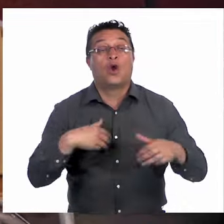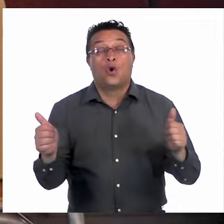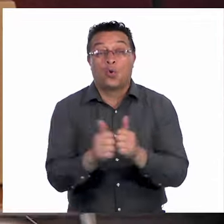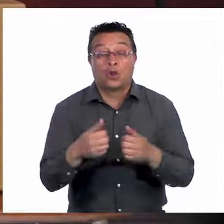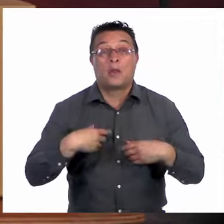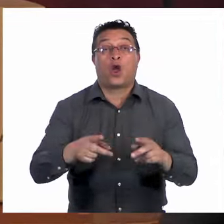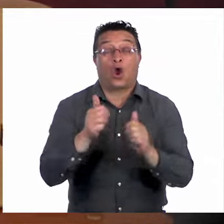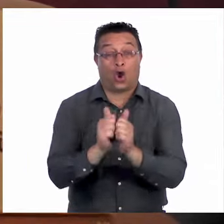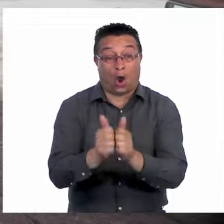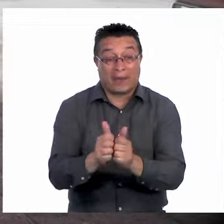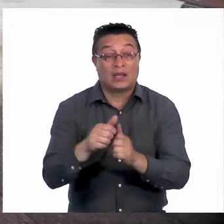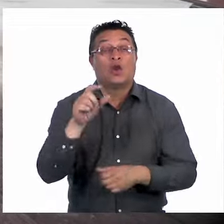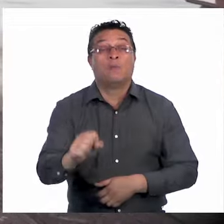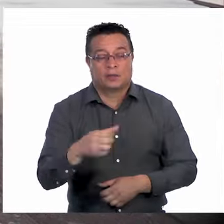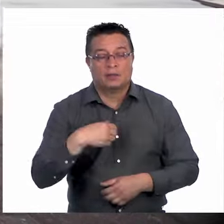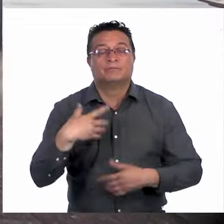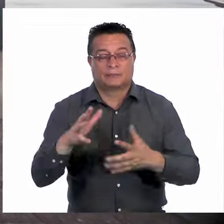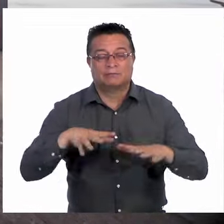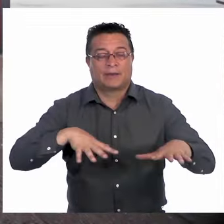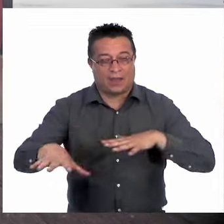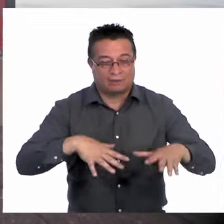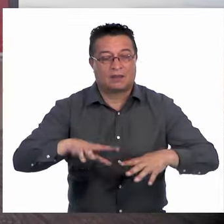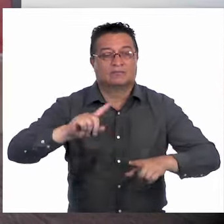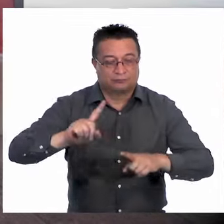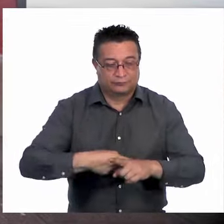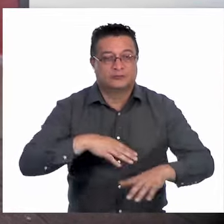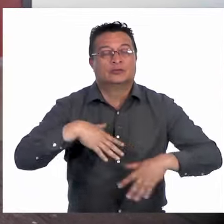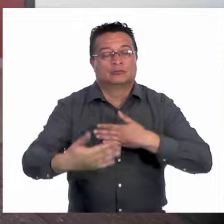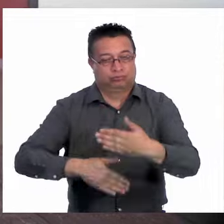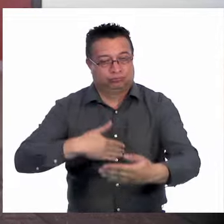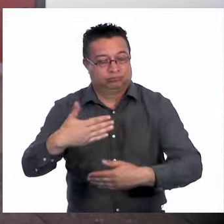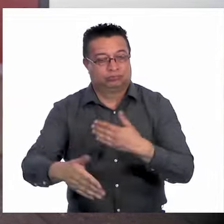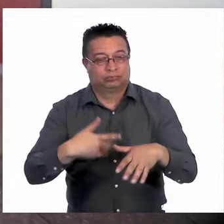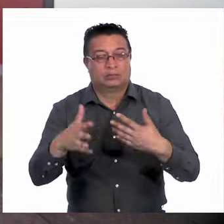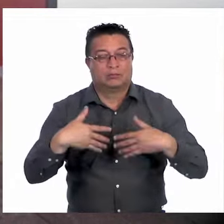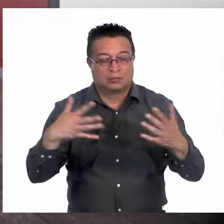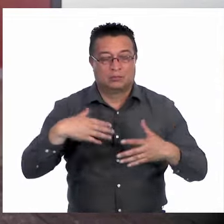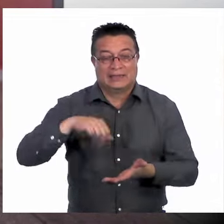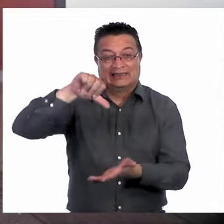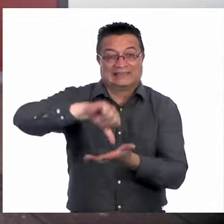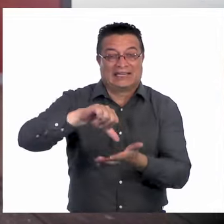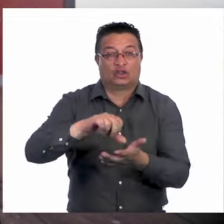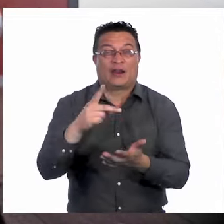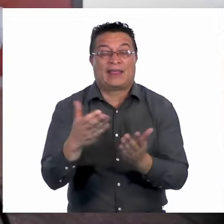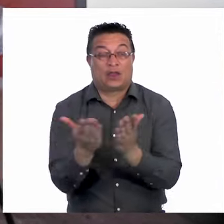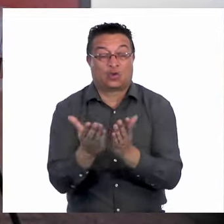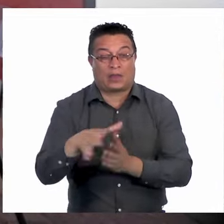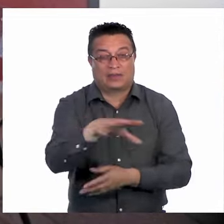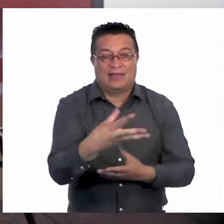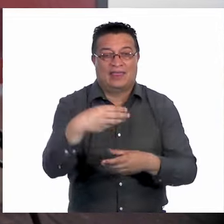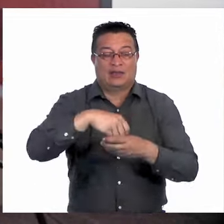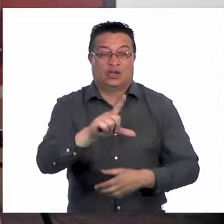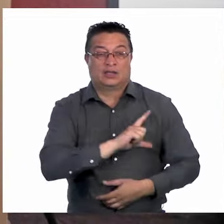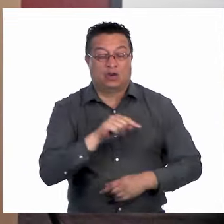Junto a mis compañeros del centro de alumnos hemos vuelto a retomar las actividades y lo que significa liderar un centro de alumnos dentro del